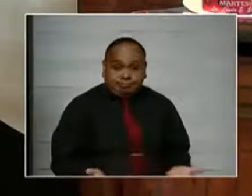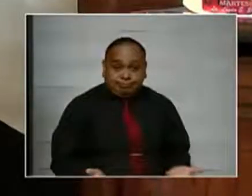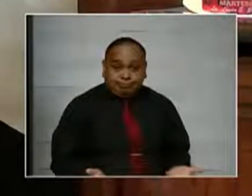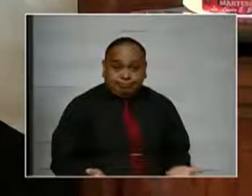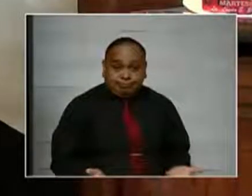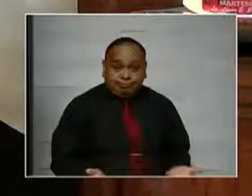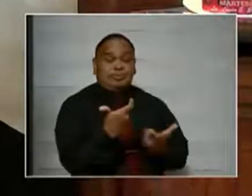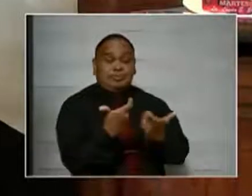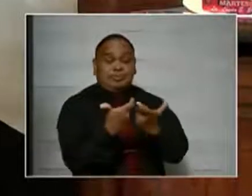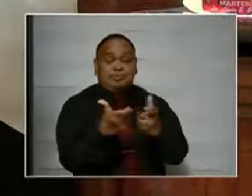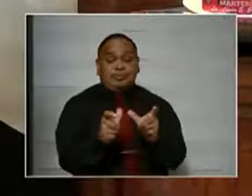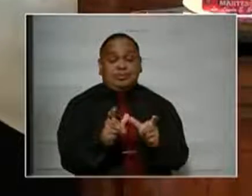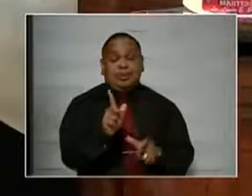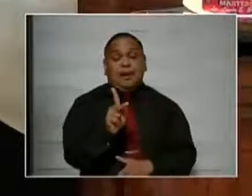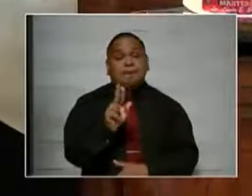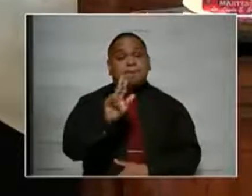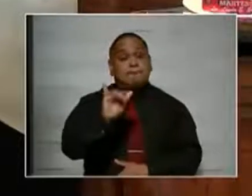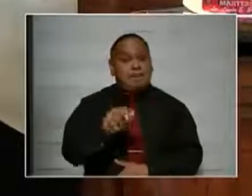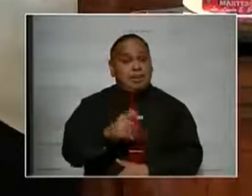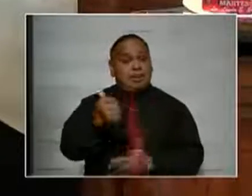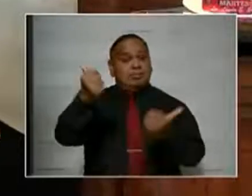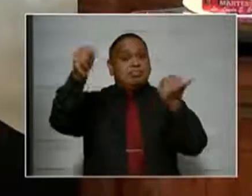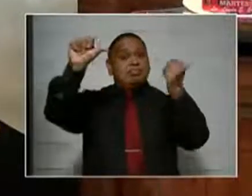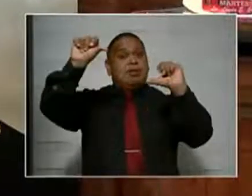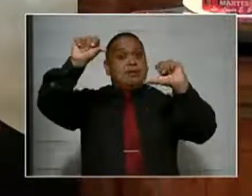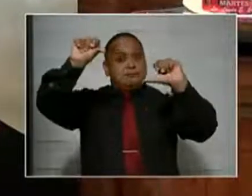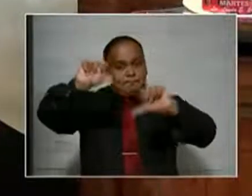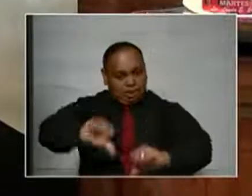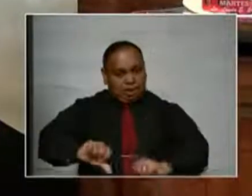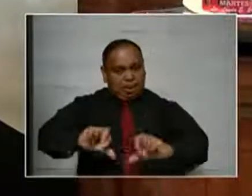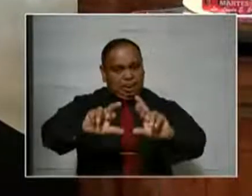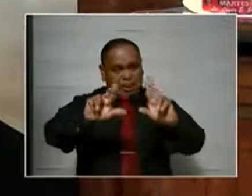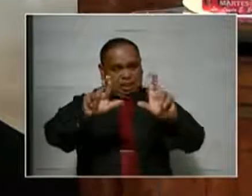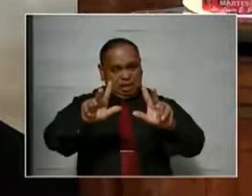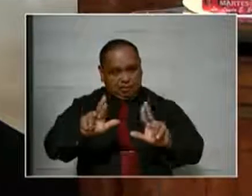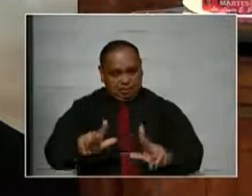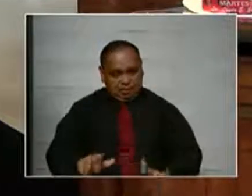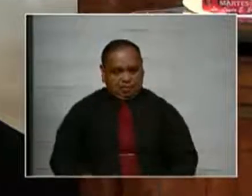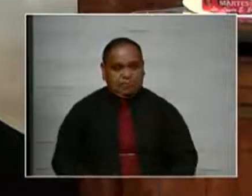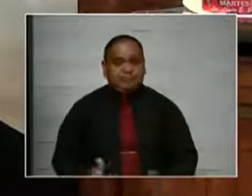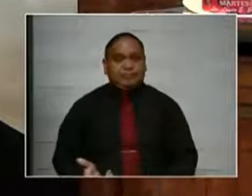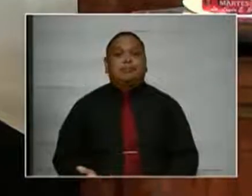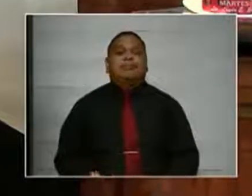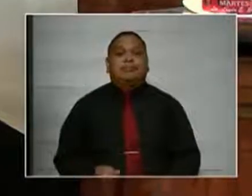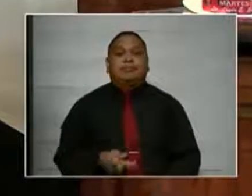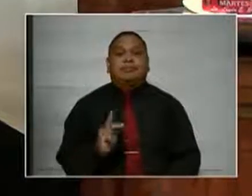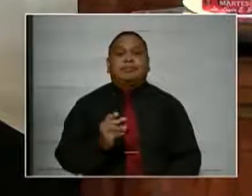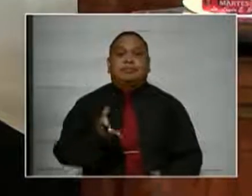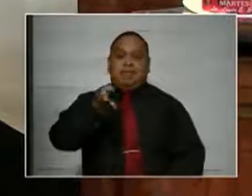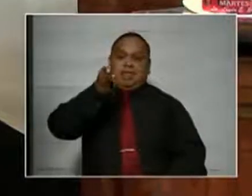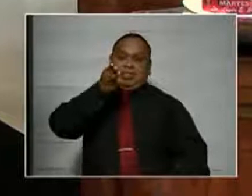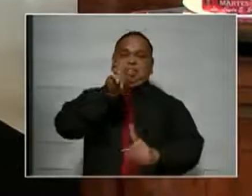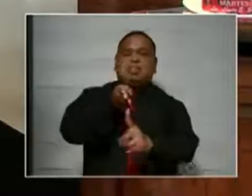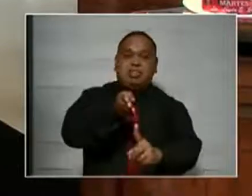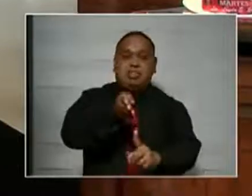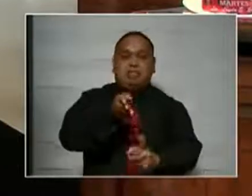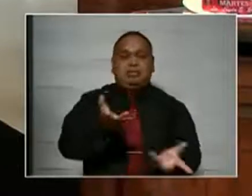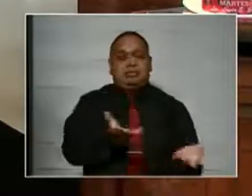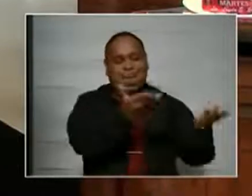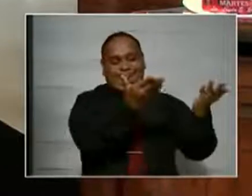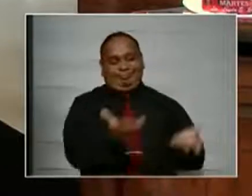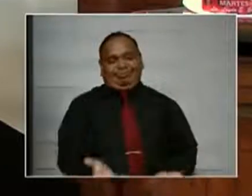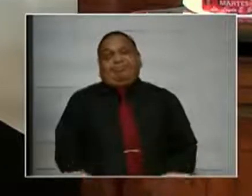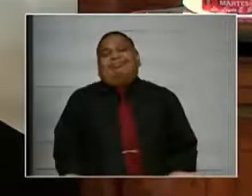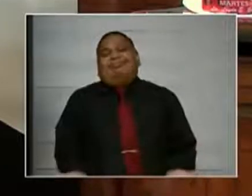el pri se se estrelló y se se facturó de esa manera no entonces pero que tiene que meter ahí este este señor